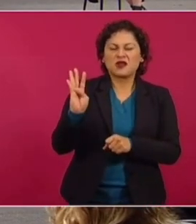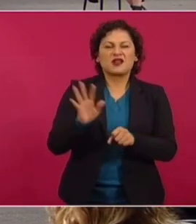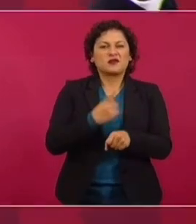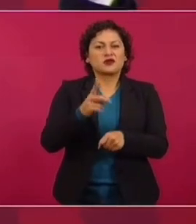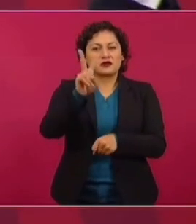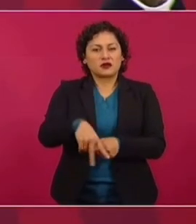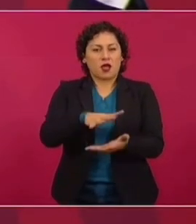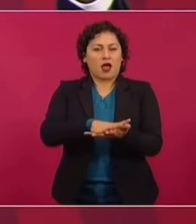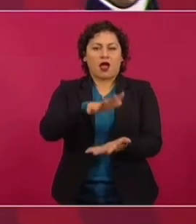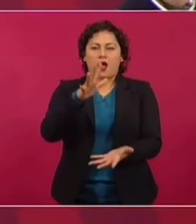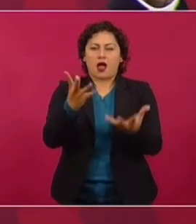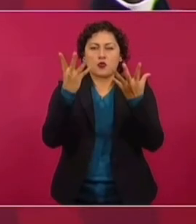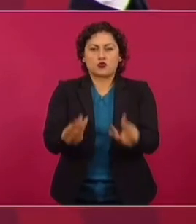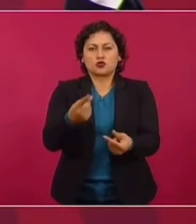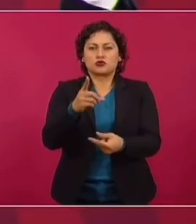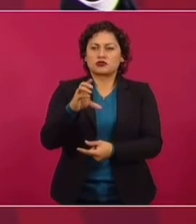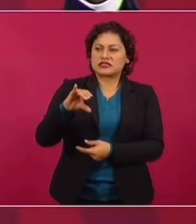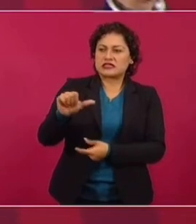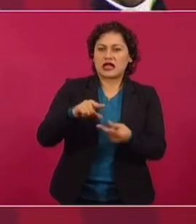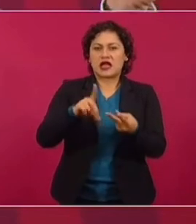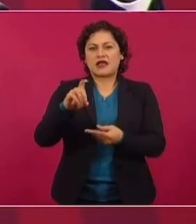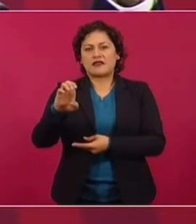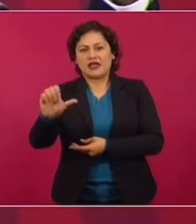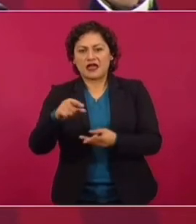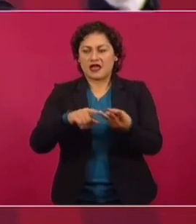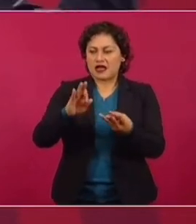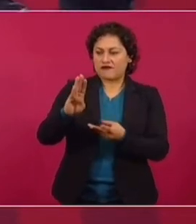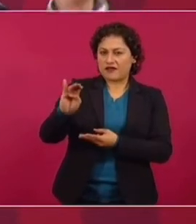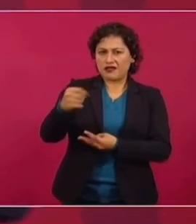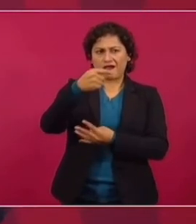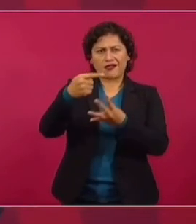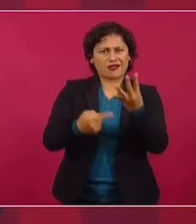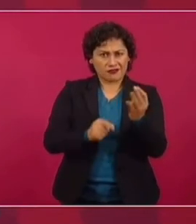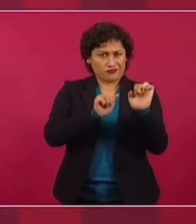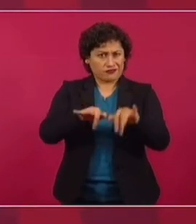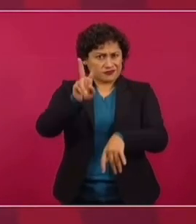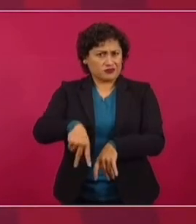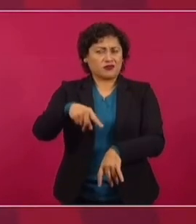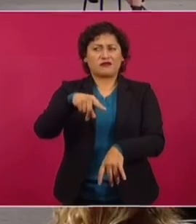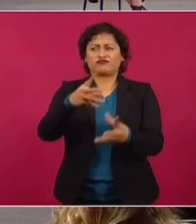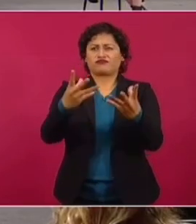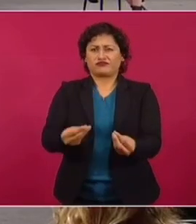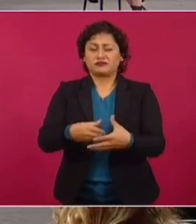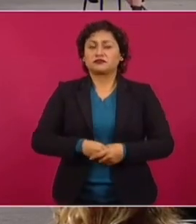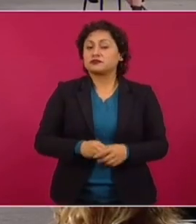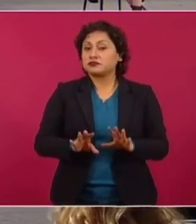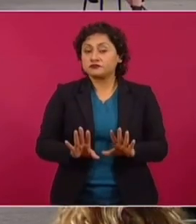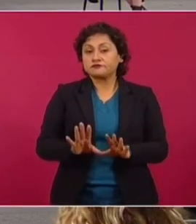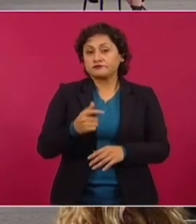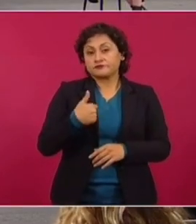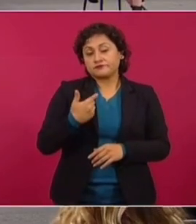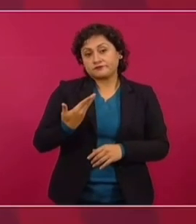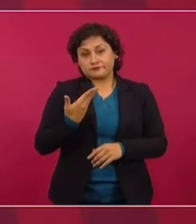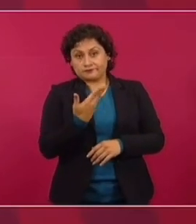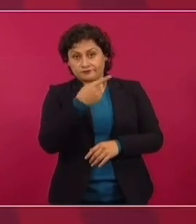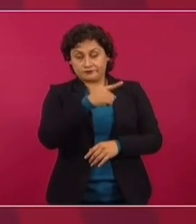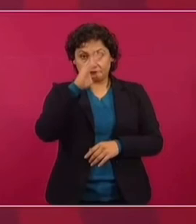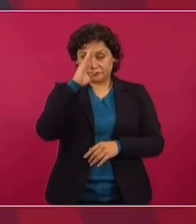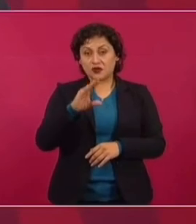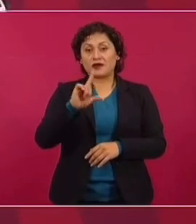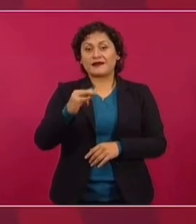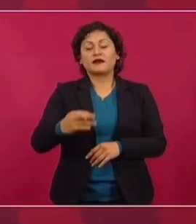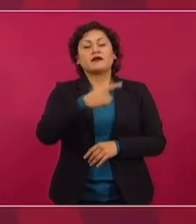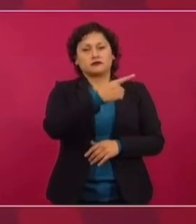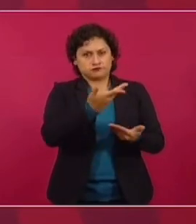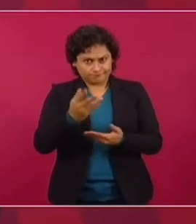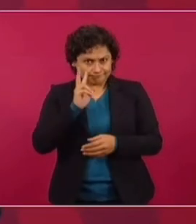de la CIA y la DEA y el FBI, no sé cuántos. Yo le pido al señor Blinken que revise